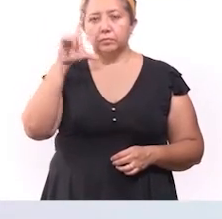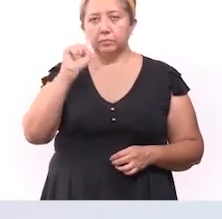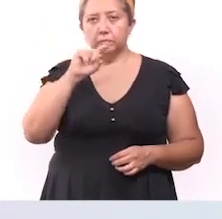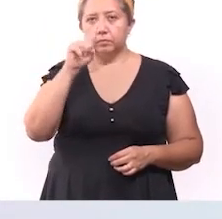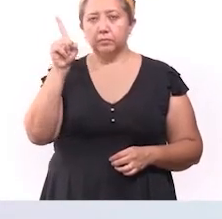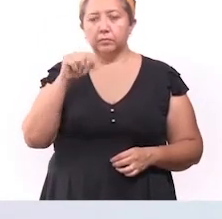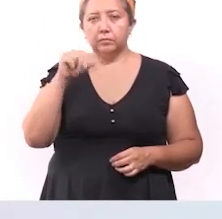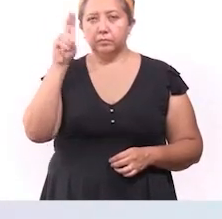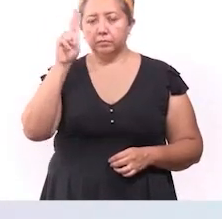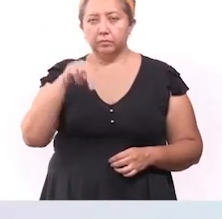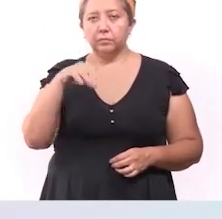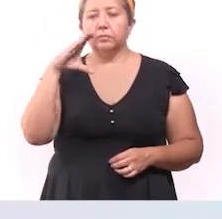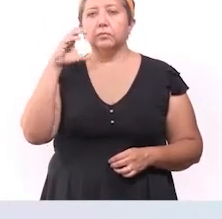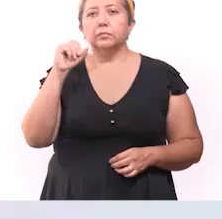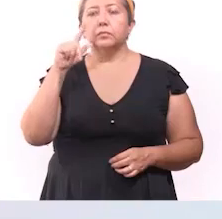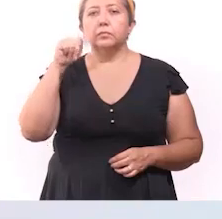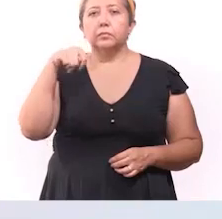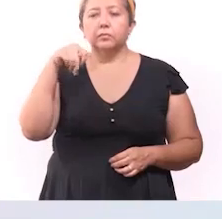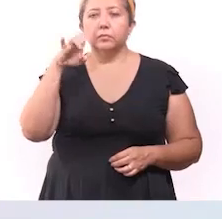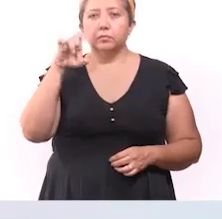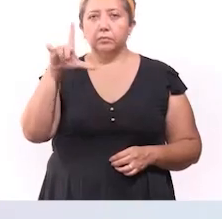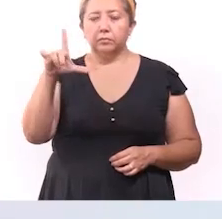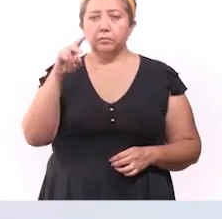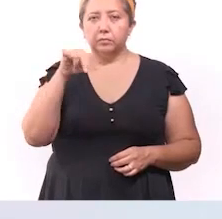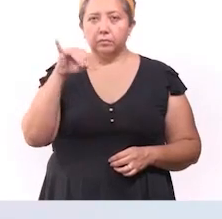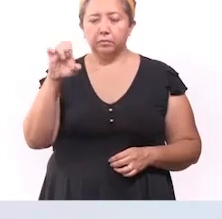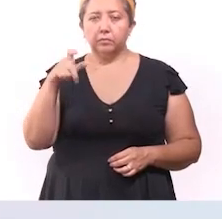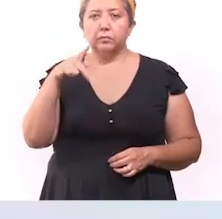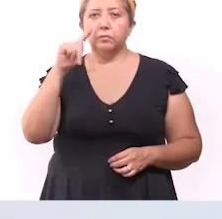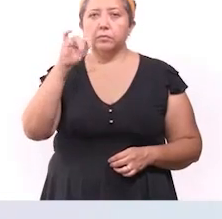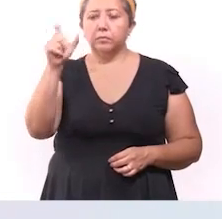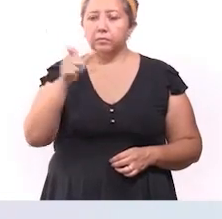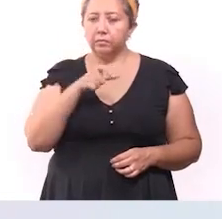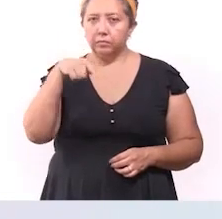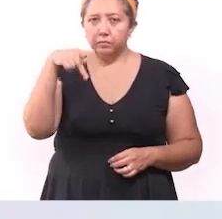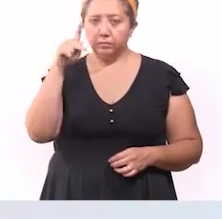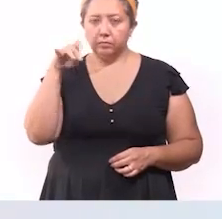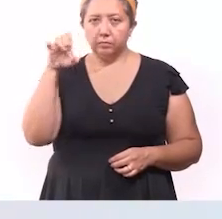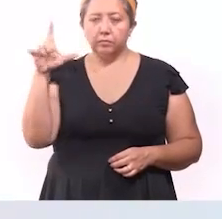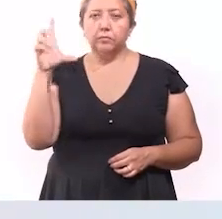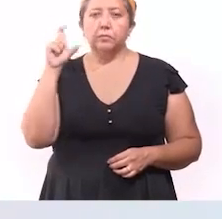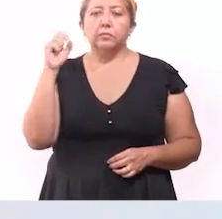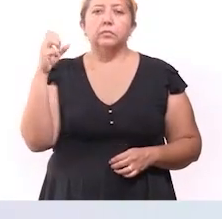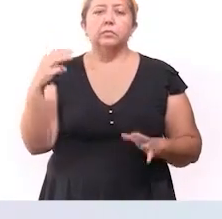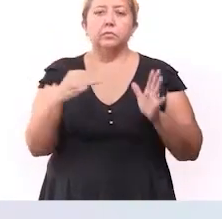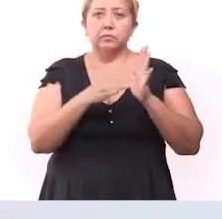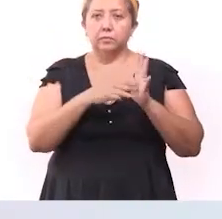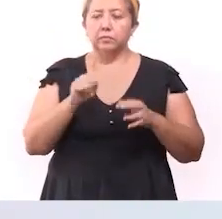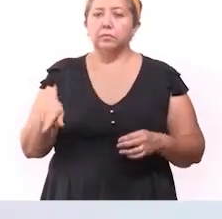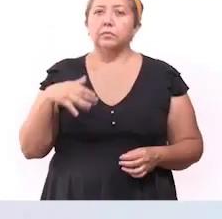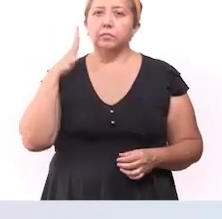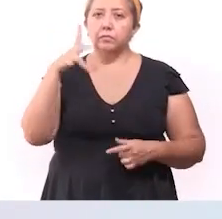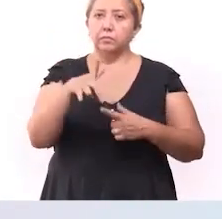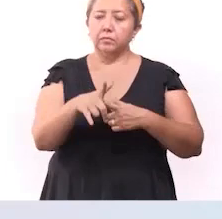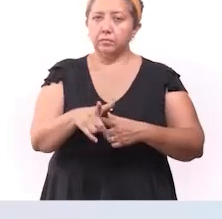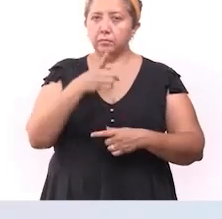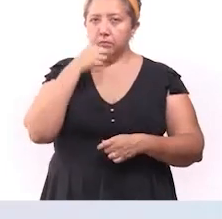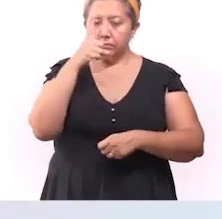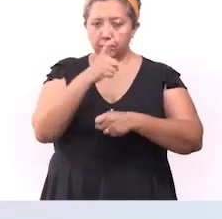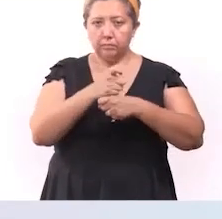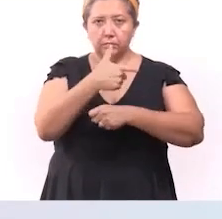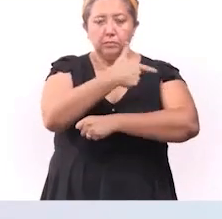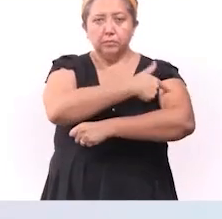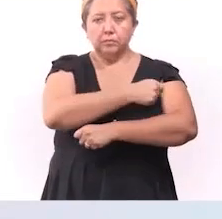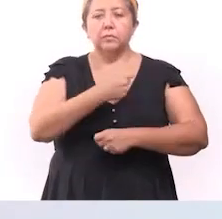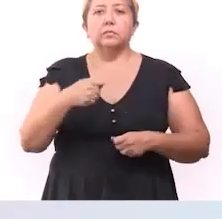San, Jocabá, Cantunil, Teabo, Telchac Pueblo y Tixcacalcupul. 20.000 serán para continuar con la aplicación de las